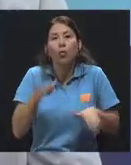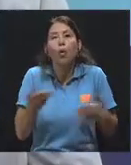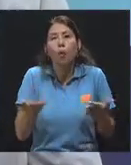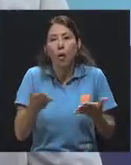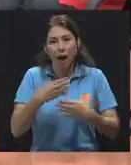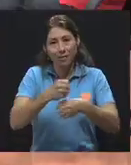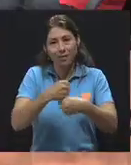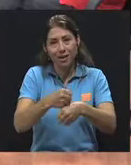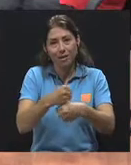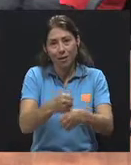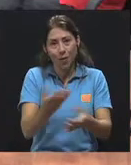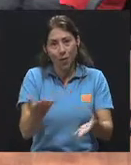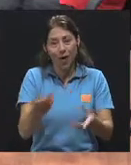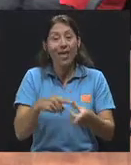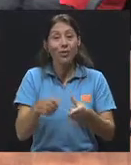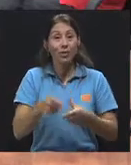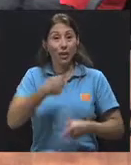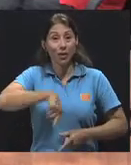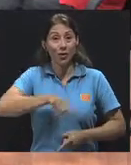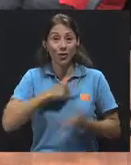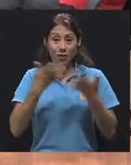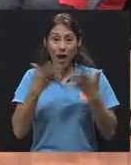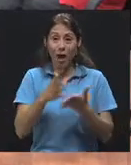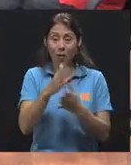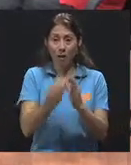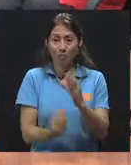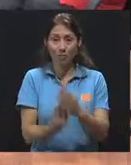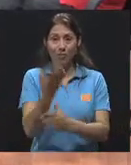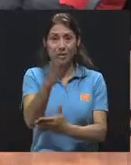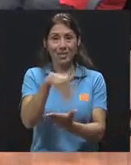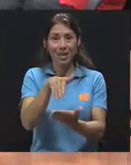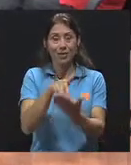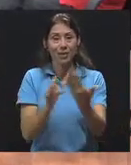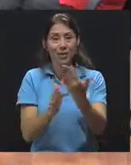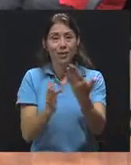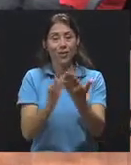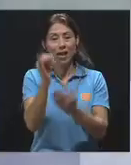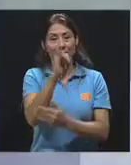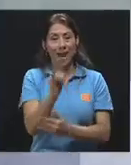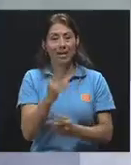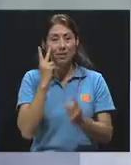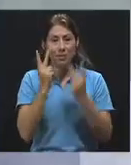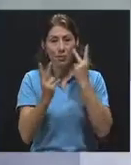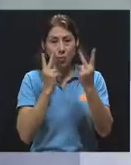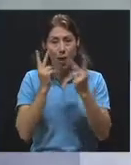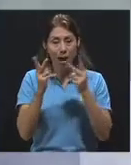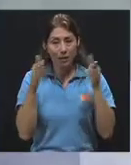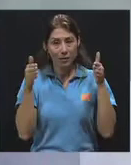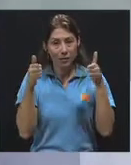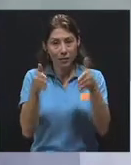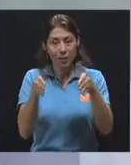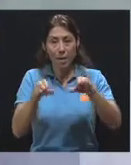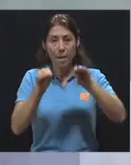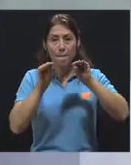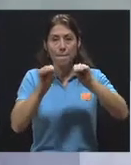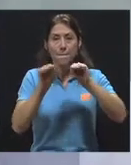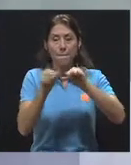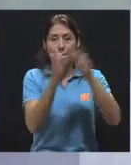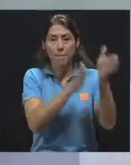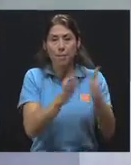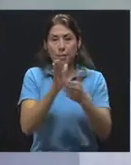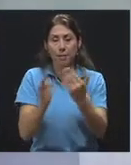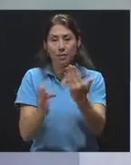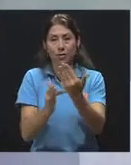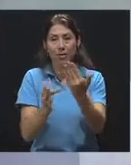Entonces, ahora, ¿qué es lo que pasa? Seguimos aprendiendo. Al nosotros hacer el Centro de Tecnología y Artes Visuales y que se dedica a la